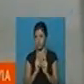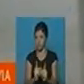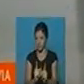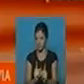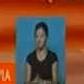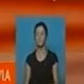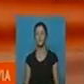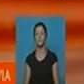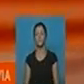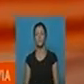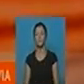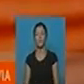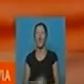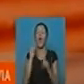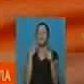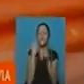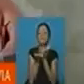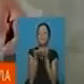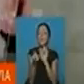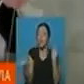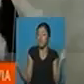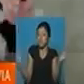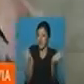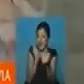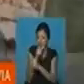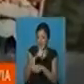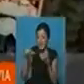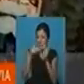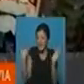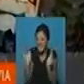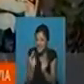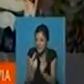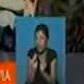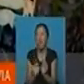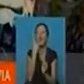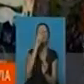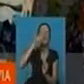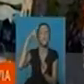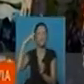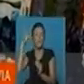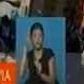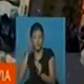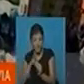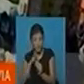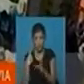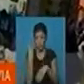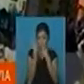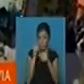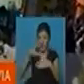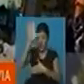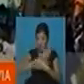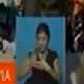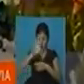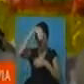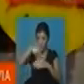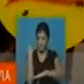Una proyección que habla de los profundos cambios registrados en esta pequeña nación con tan solo 1,9% de la población latinoamericana